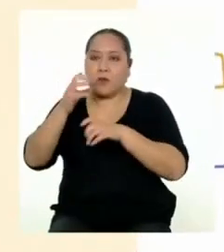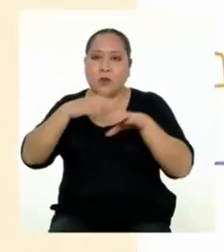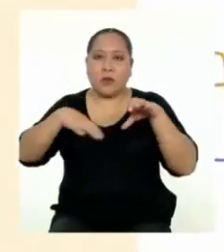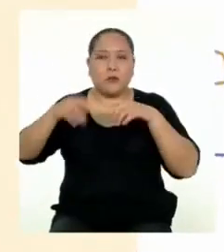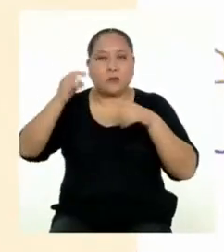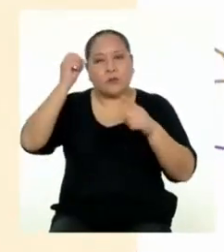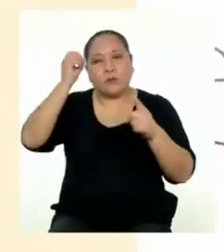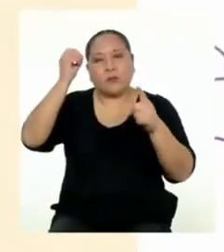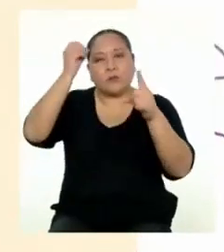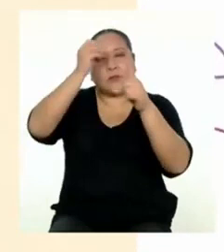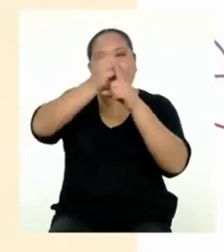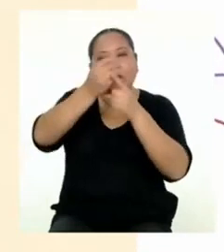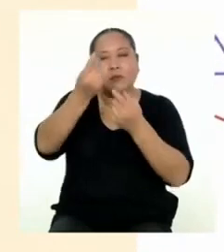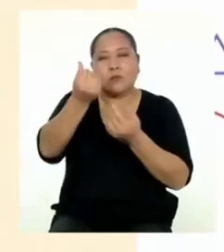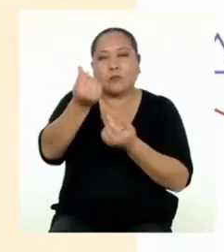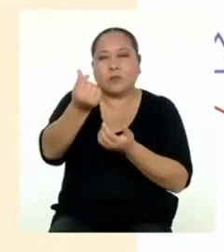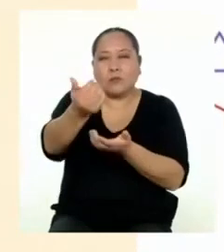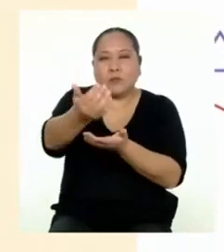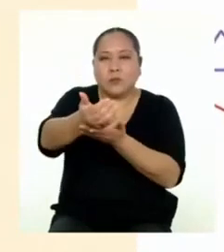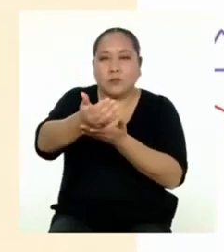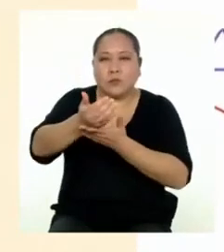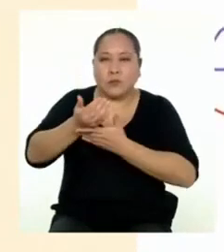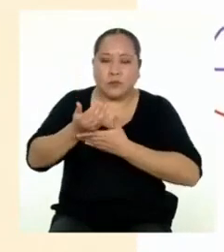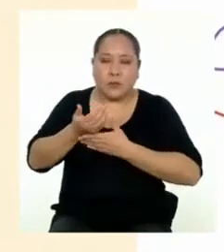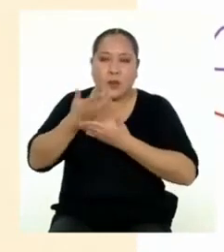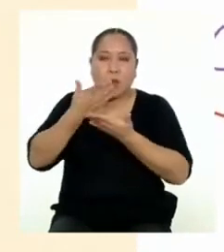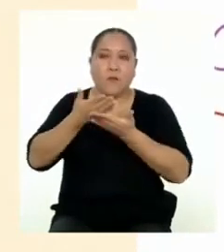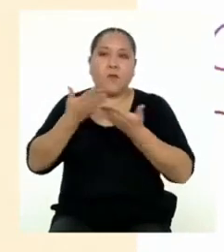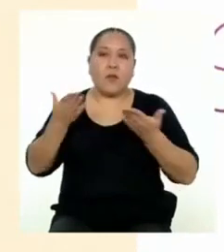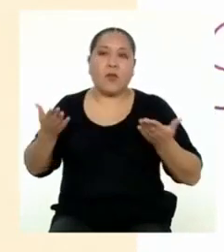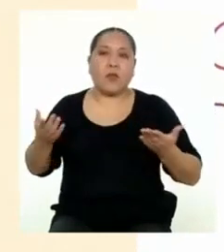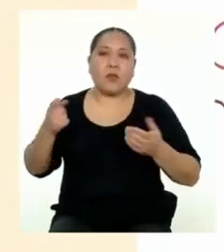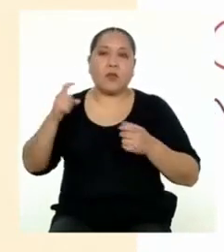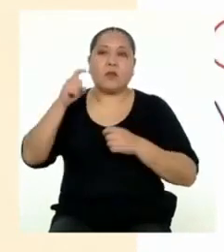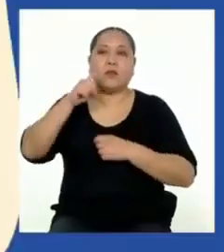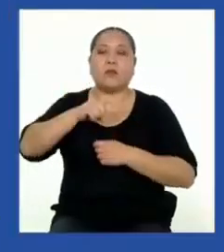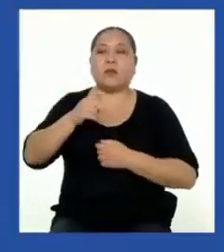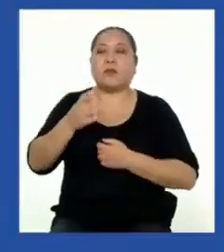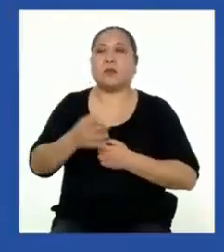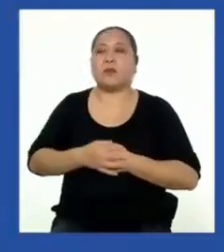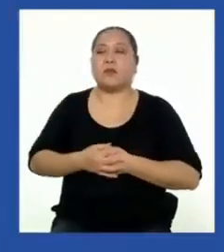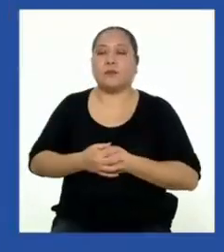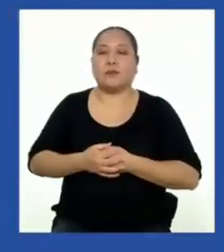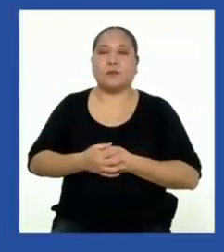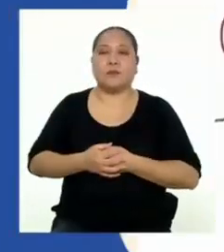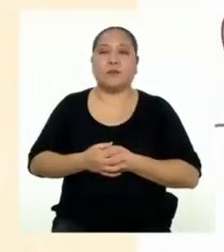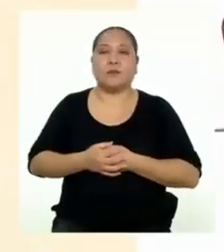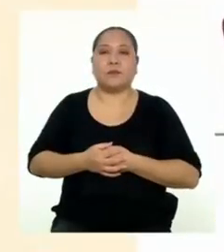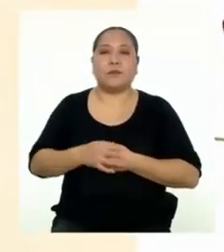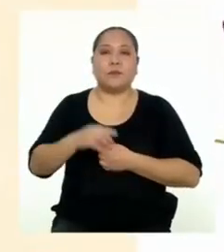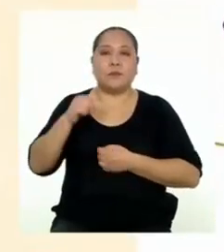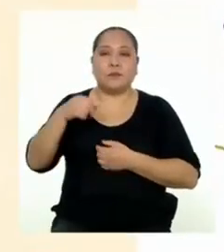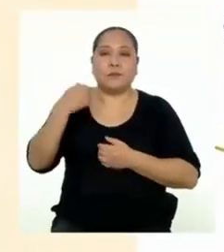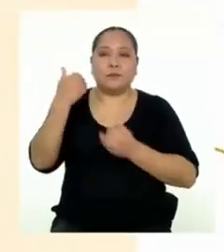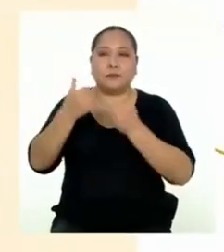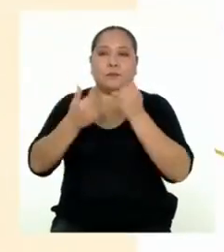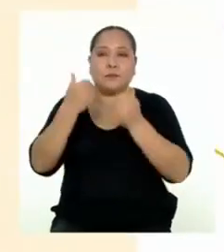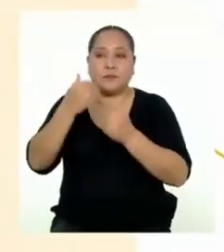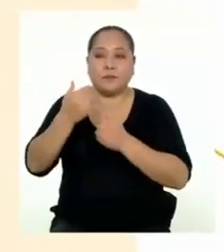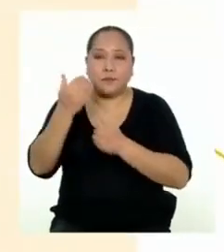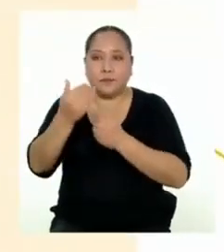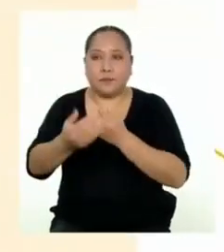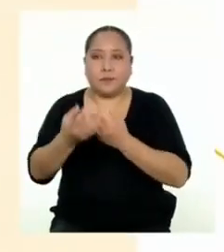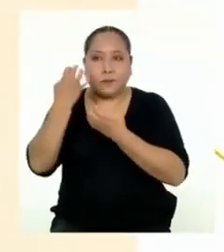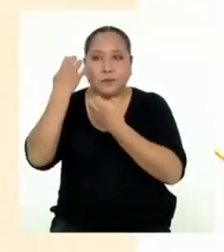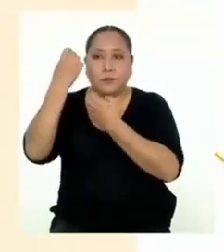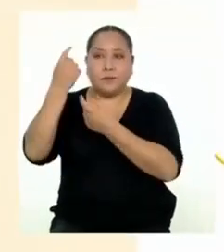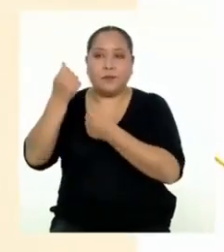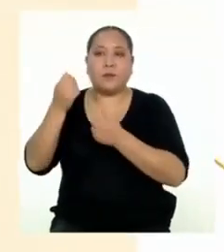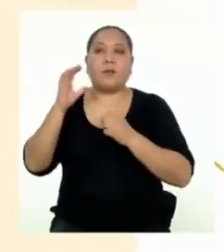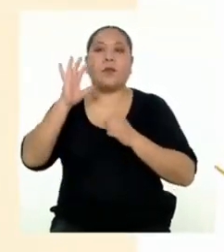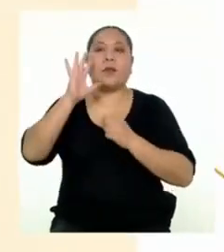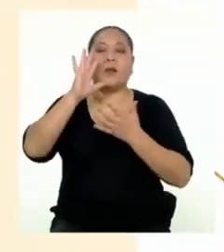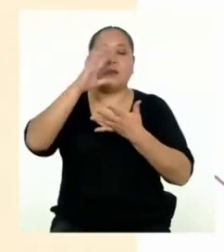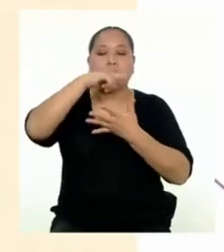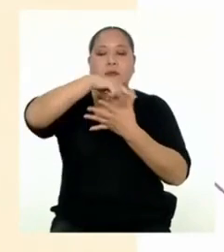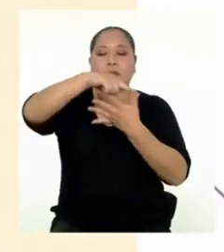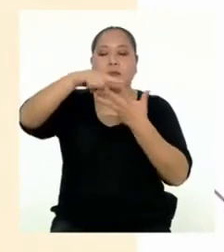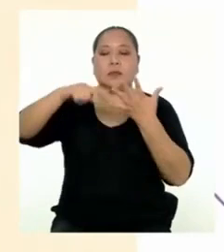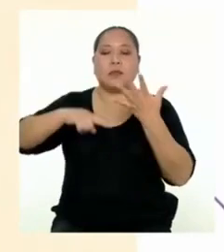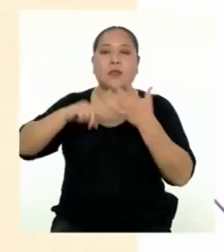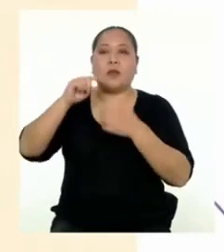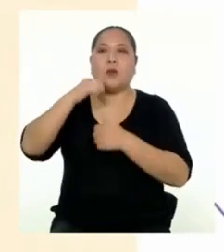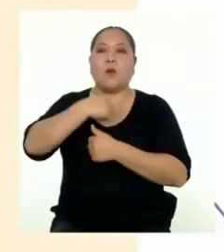con el objetivo de obtener bienes y servicios para satisfacer sus necesidades. Este proceso económico consta de 5